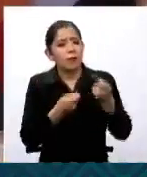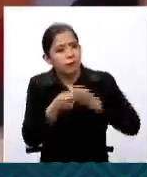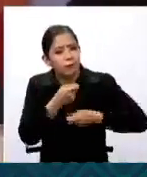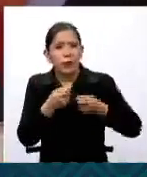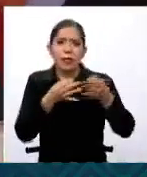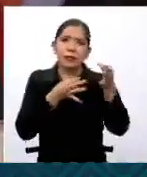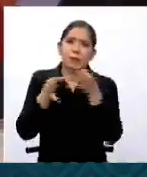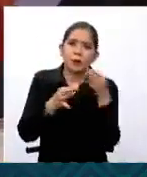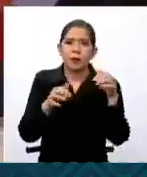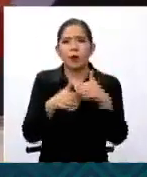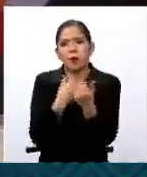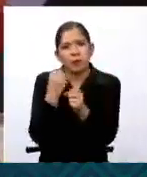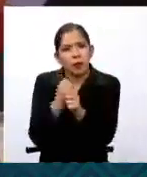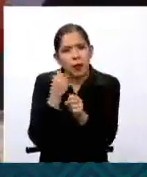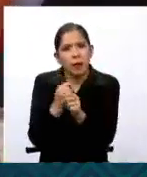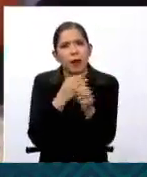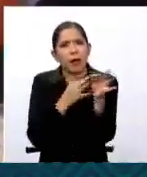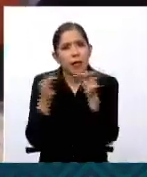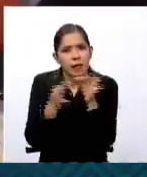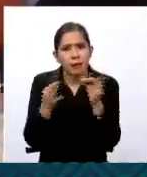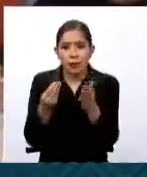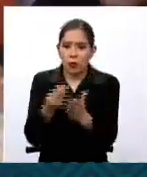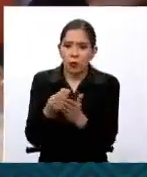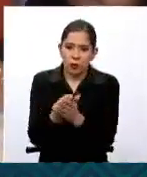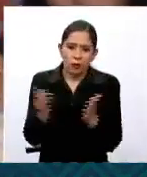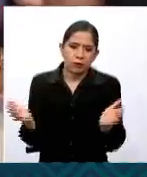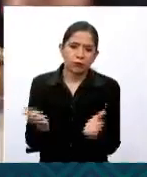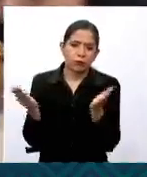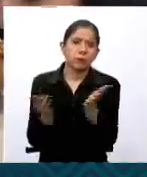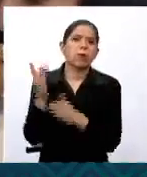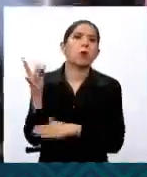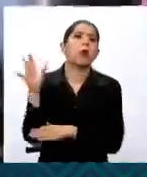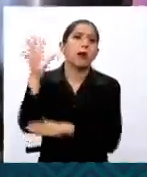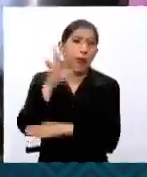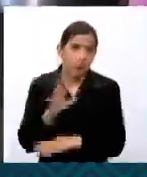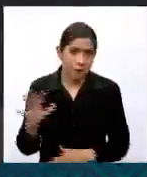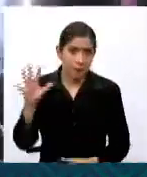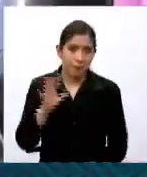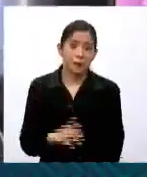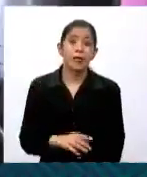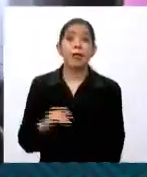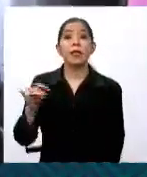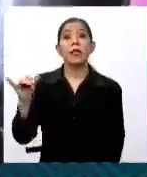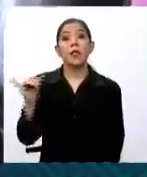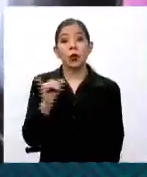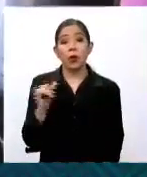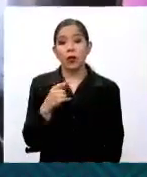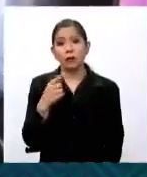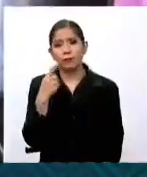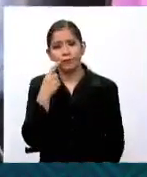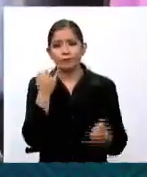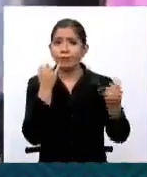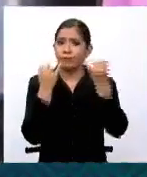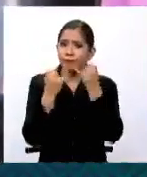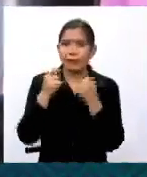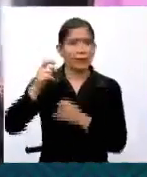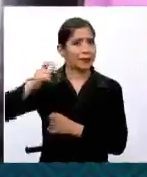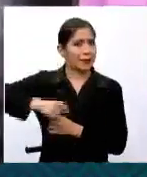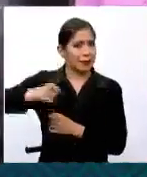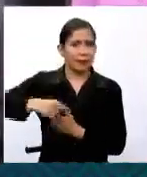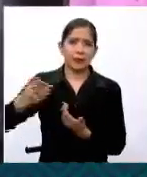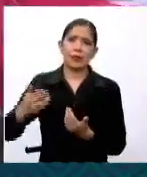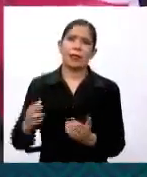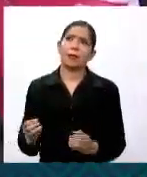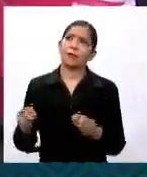día a día para poder aportar a la reactivación económica del país, pero a su vez le hicieron conocer las necesidades que